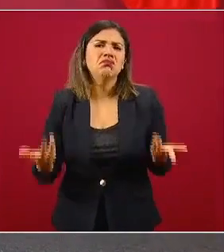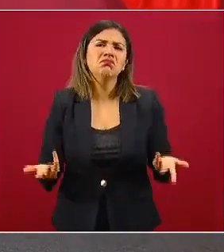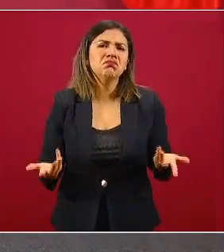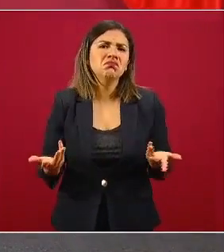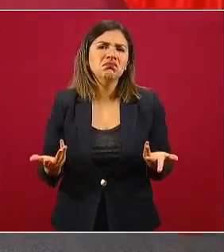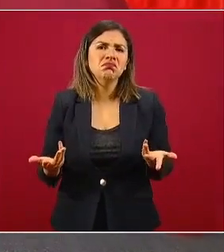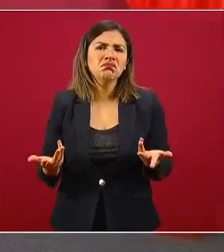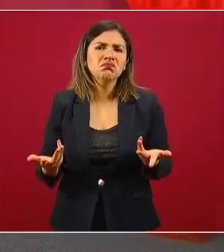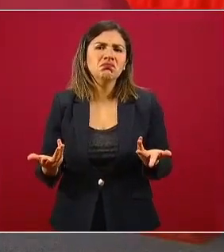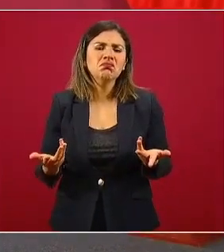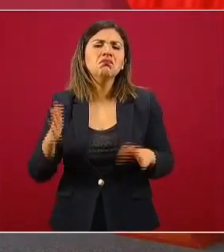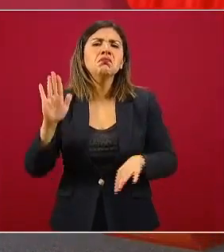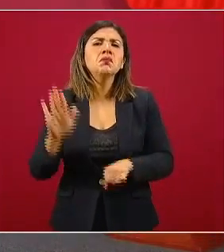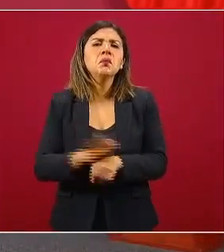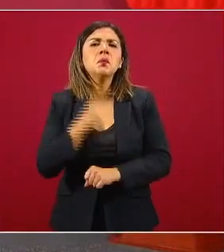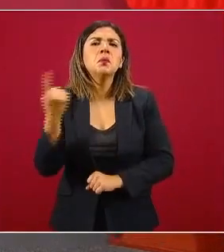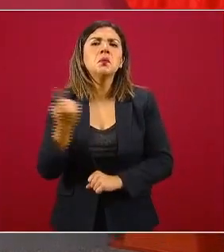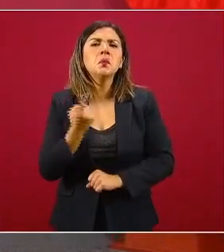porque